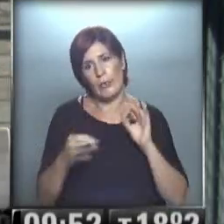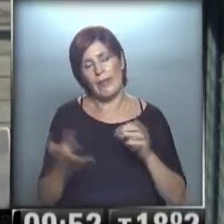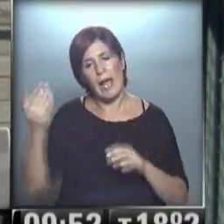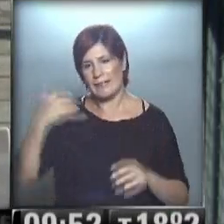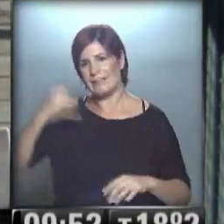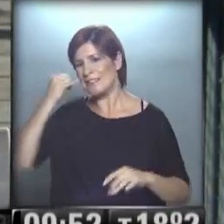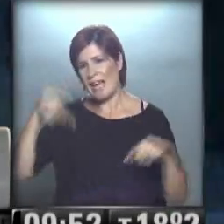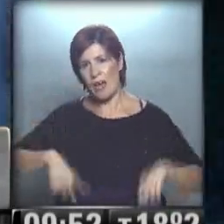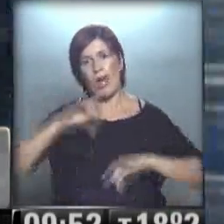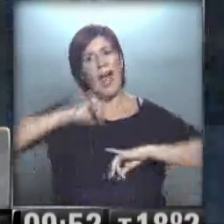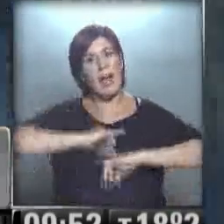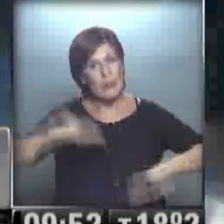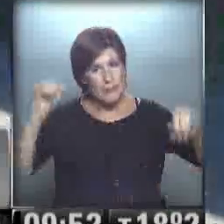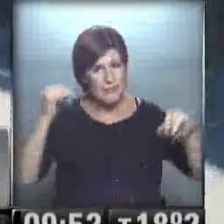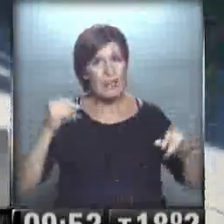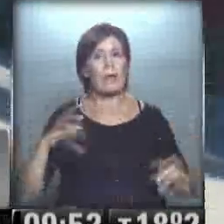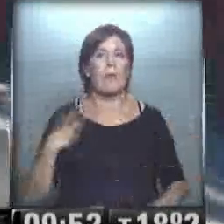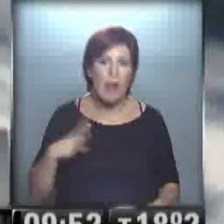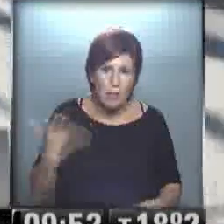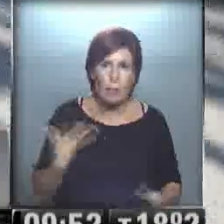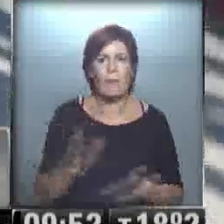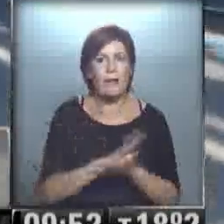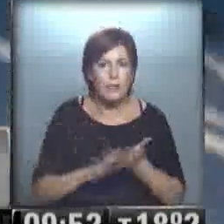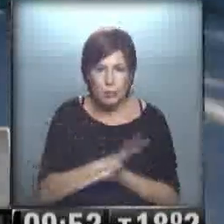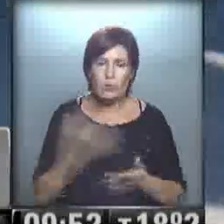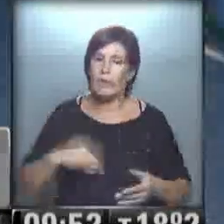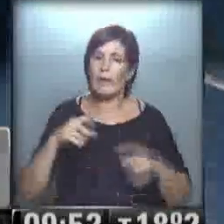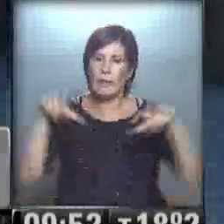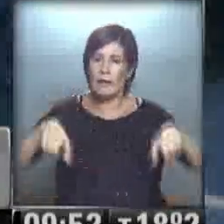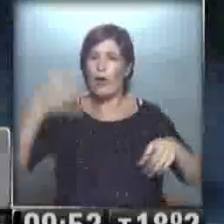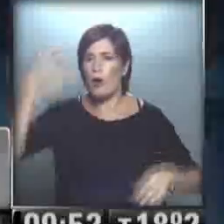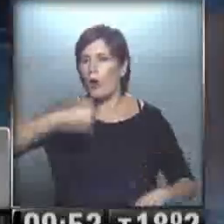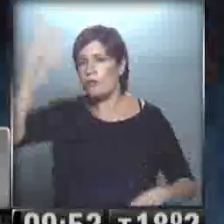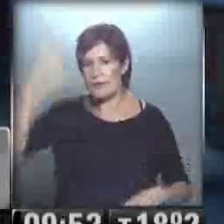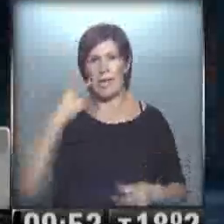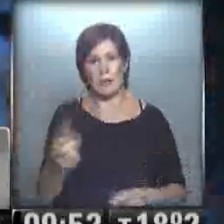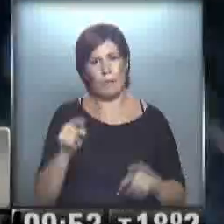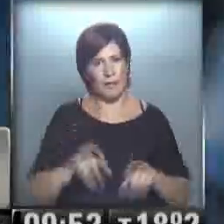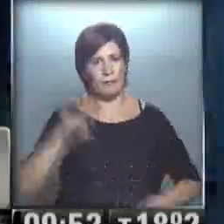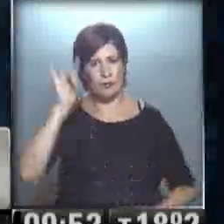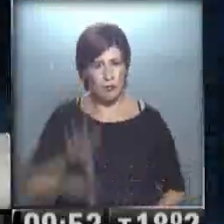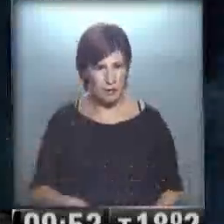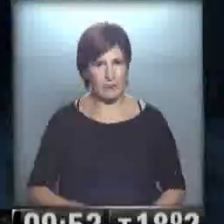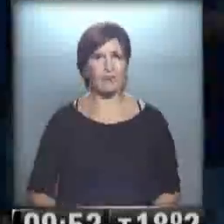eso la recomendación desde la organización siempre es comprar en los lugares oficiales esto es en el estadio malvinas argentinas